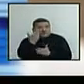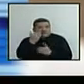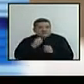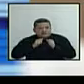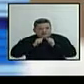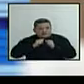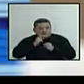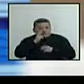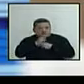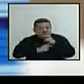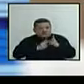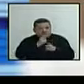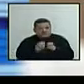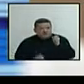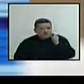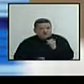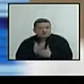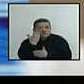creación.